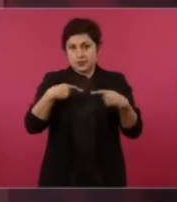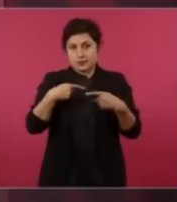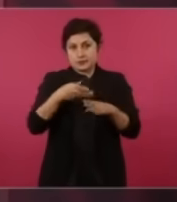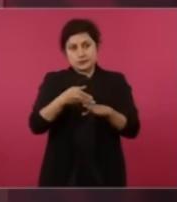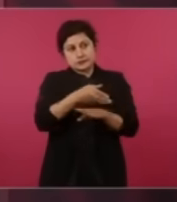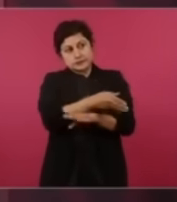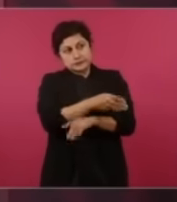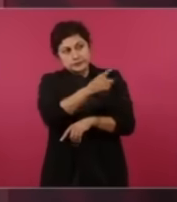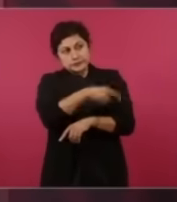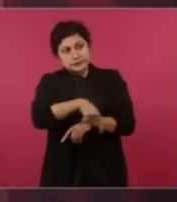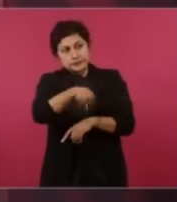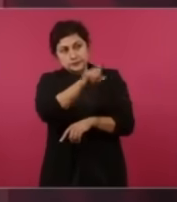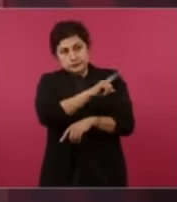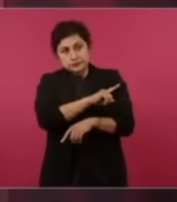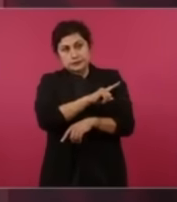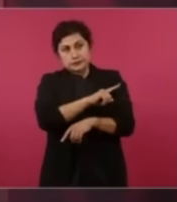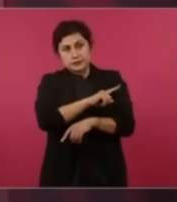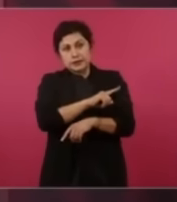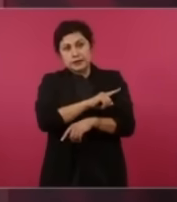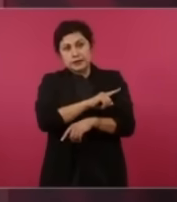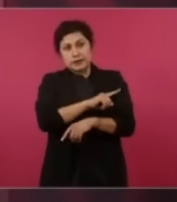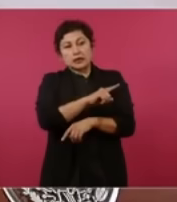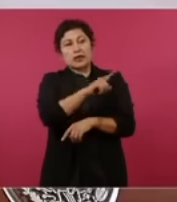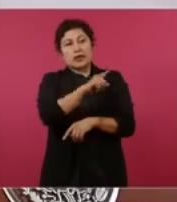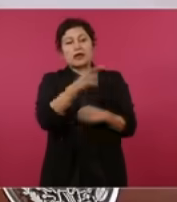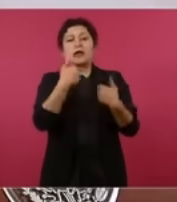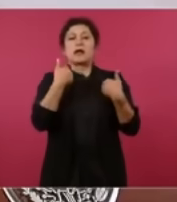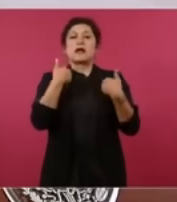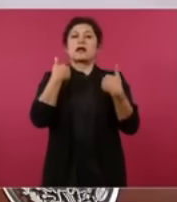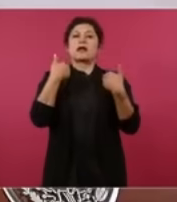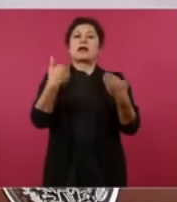que han entendido que son nuevos tiempos